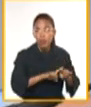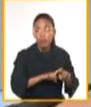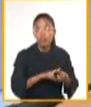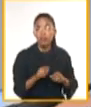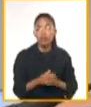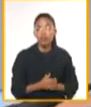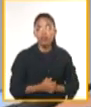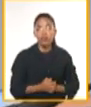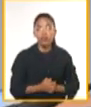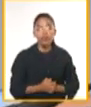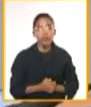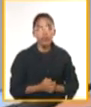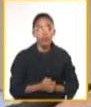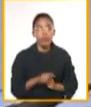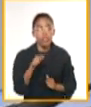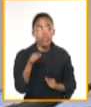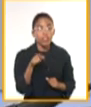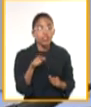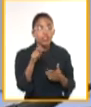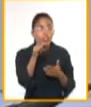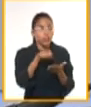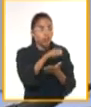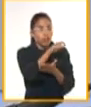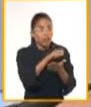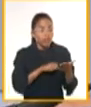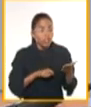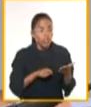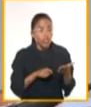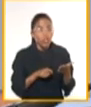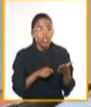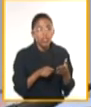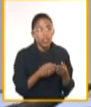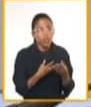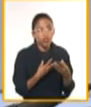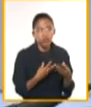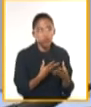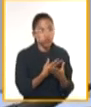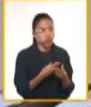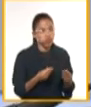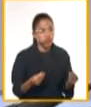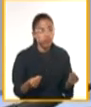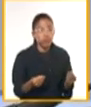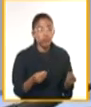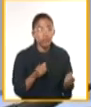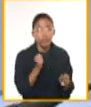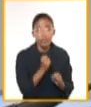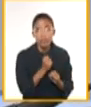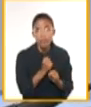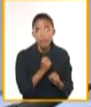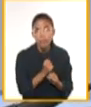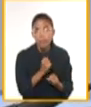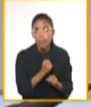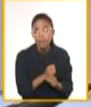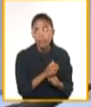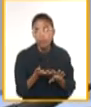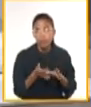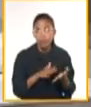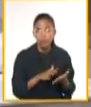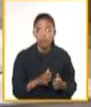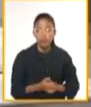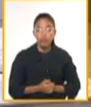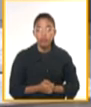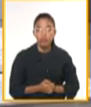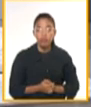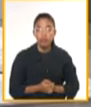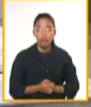1.756. O sea, el sistema está débil y está trabajando en su mínimo de reserva. Eso provoca